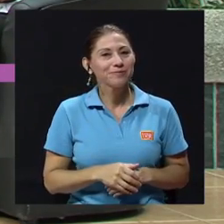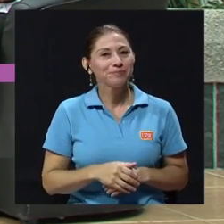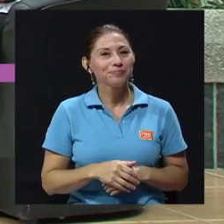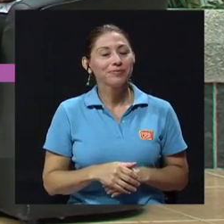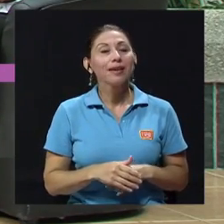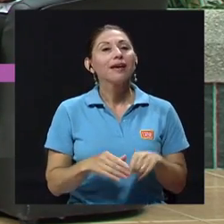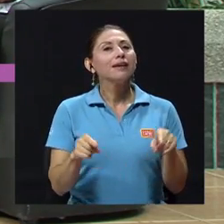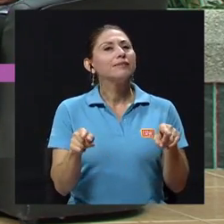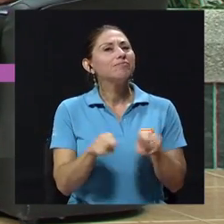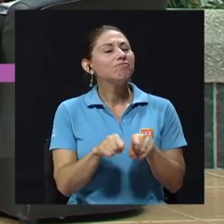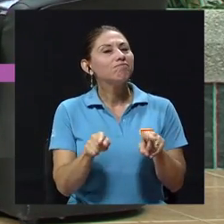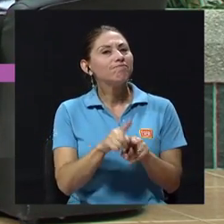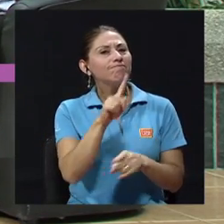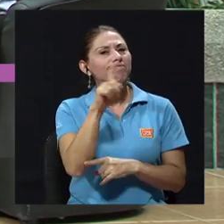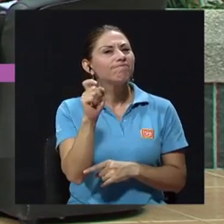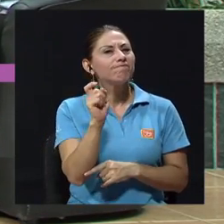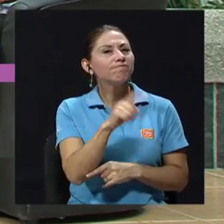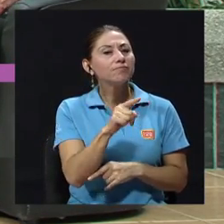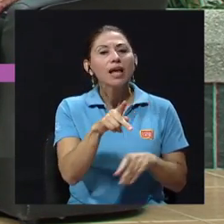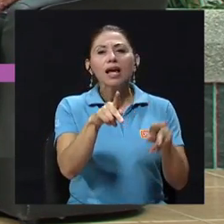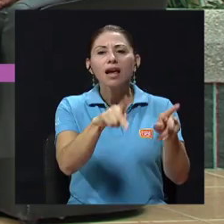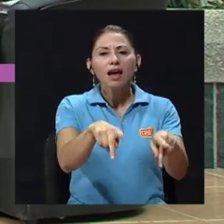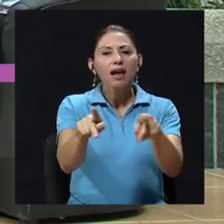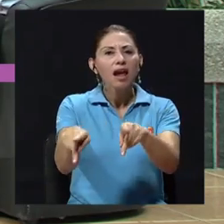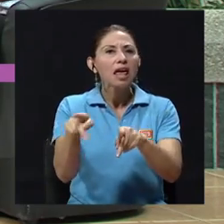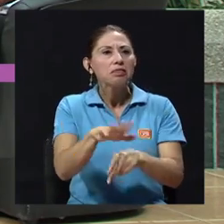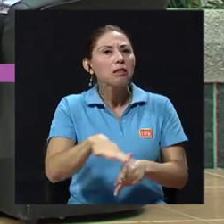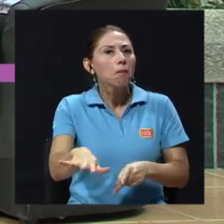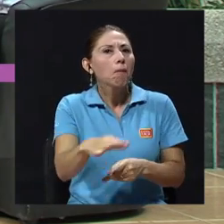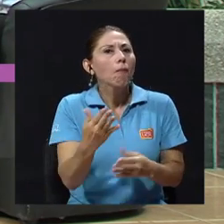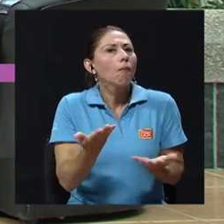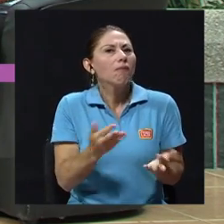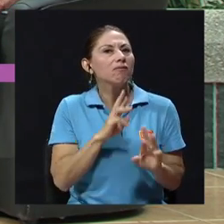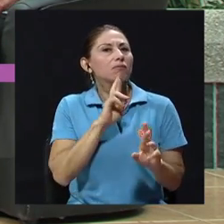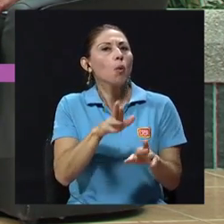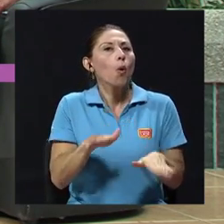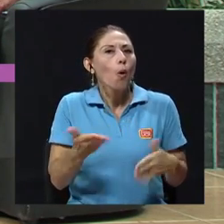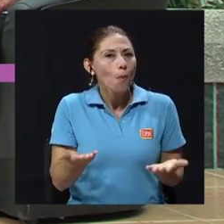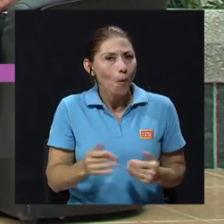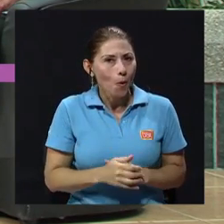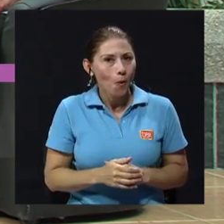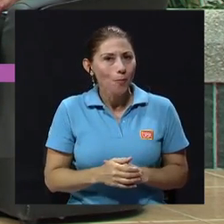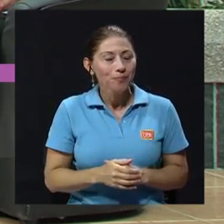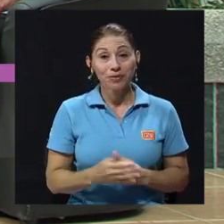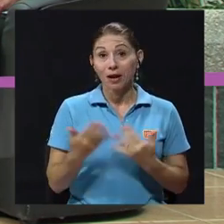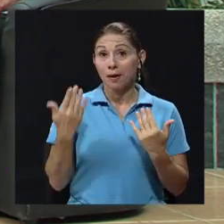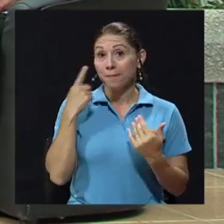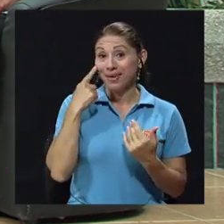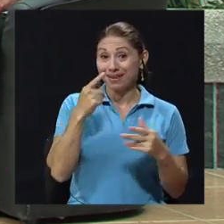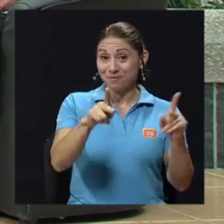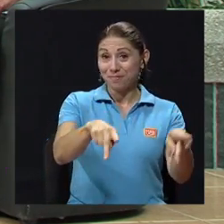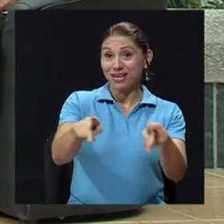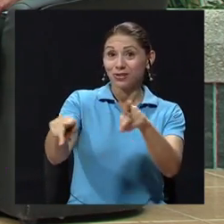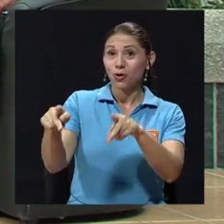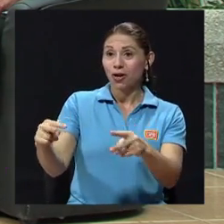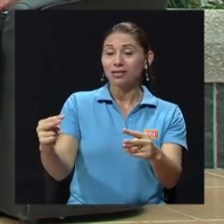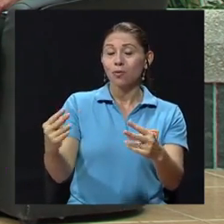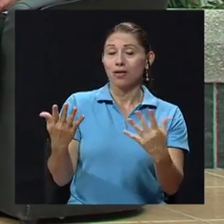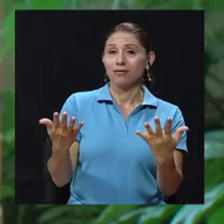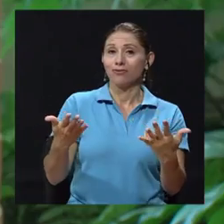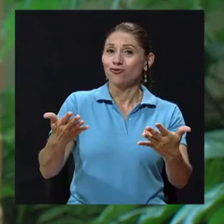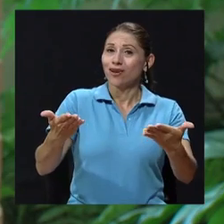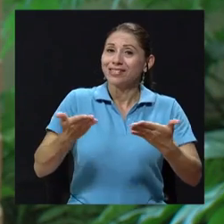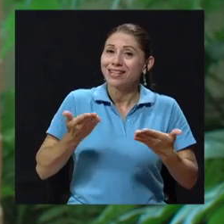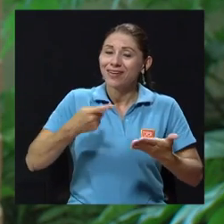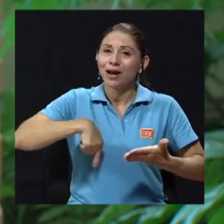También quería preguntarle cuál ha sido la reacción de la gente, cómo los recibe, cómo... Mire, las personas no reciben muy bien.